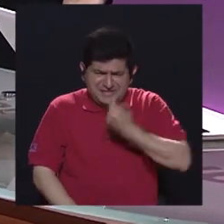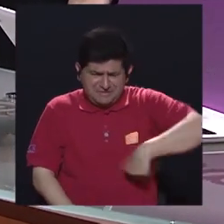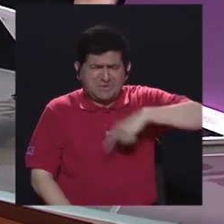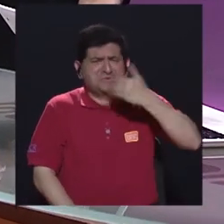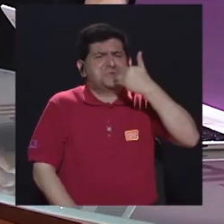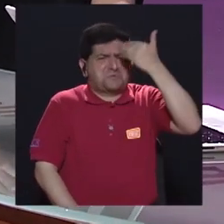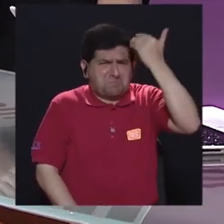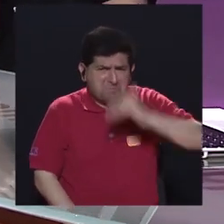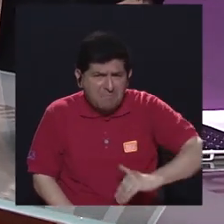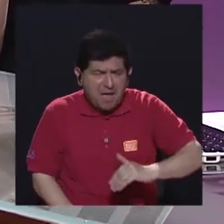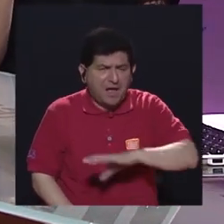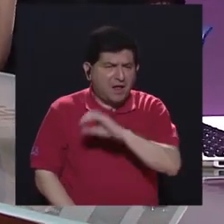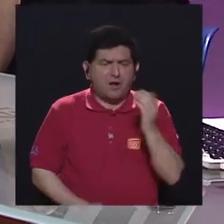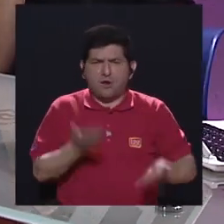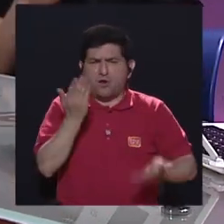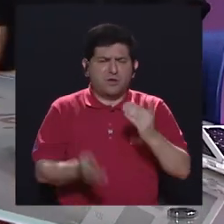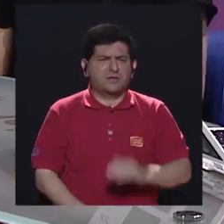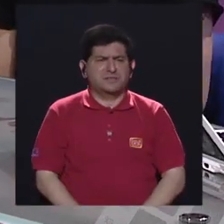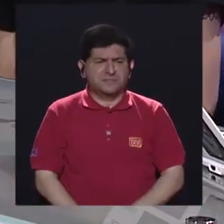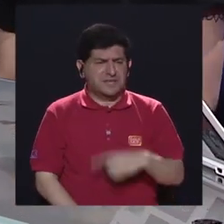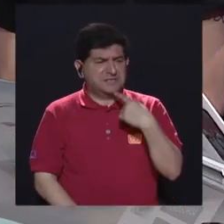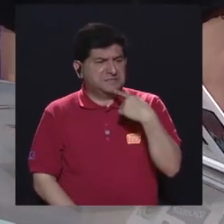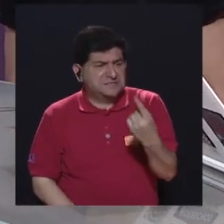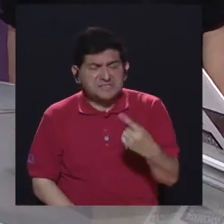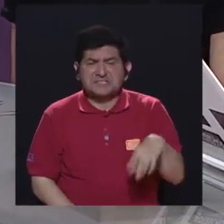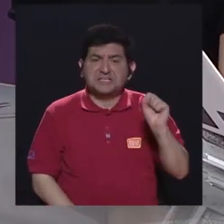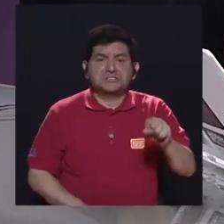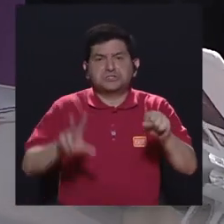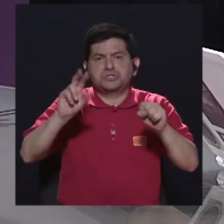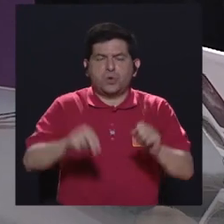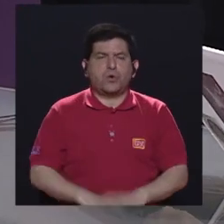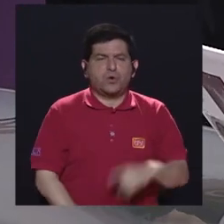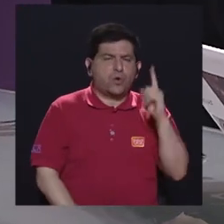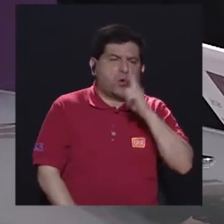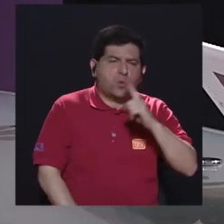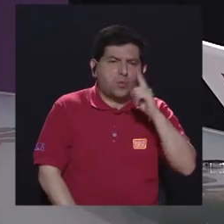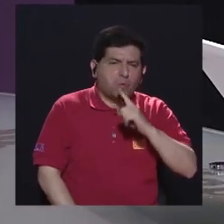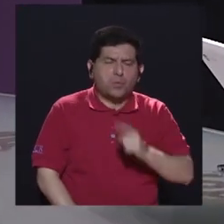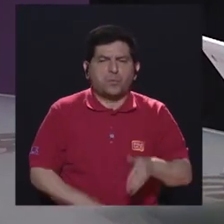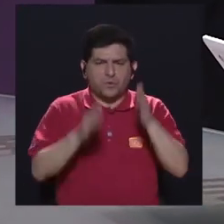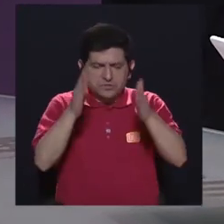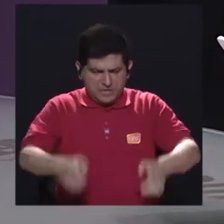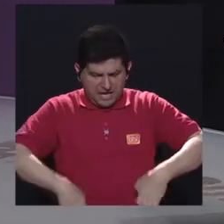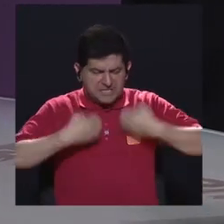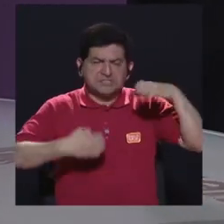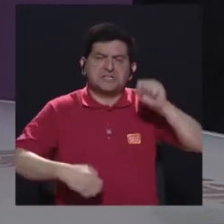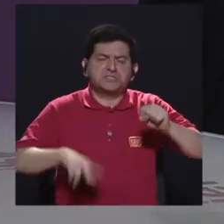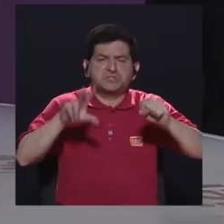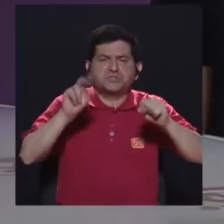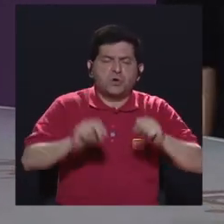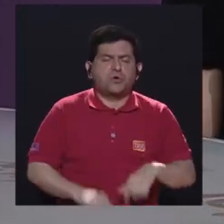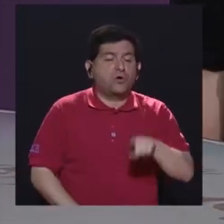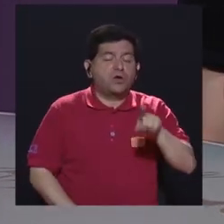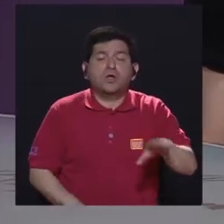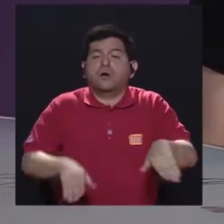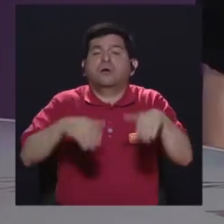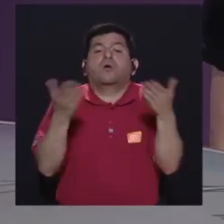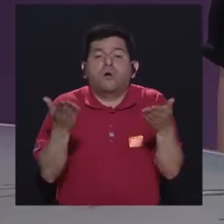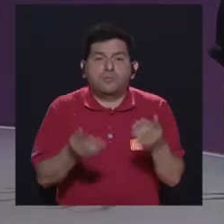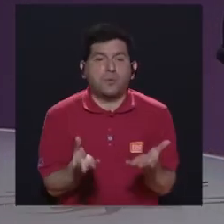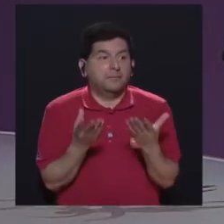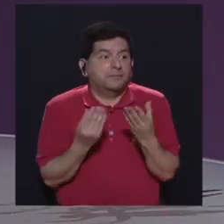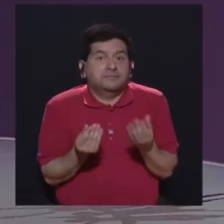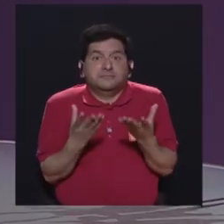estar y qué tan mal podemos nombrar y decir y no decir las putas que cómo existimos y cuál es esa existencia. Uh-huh.